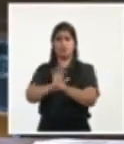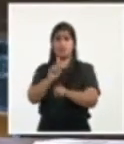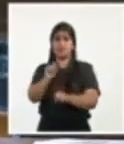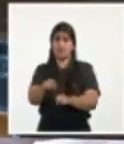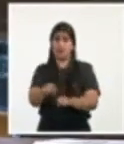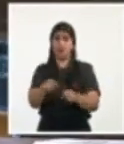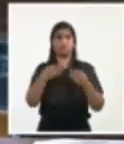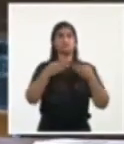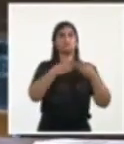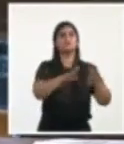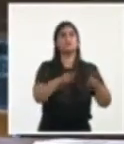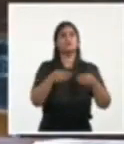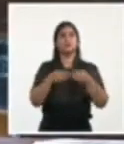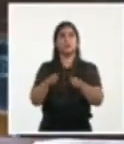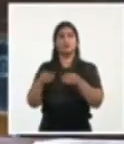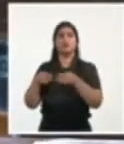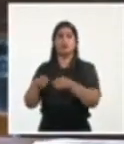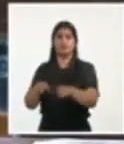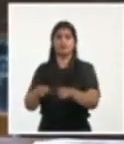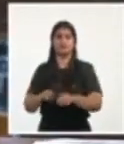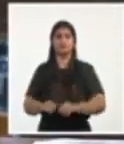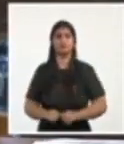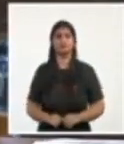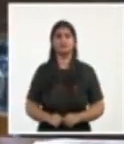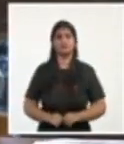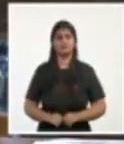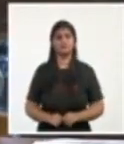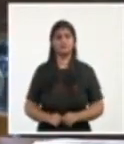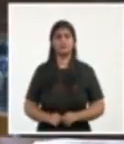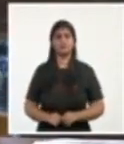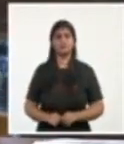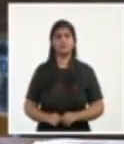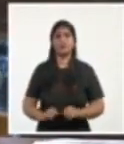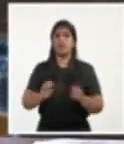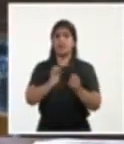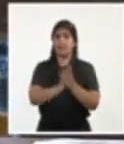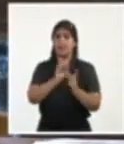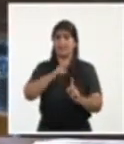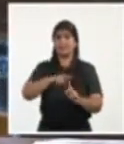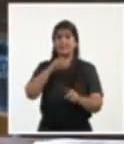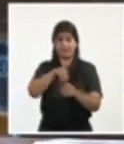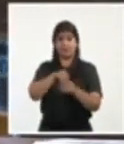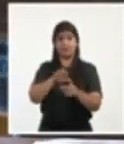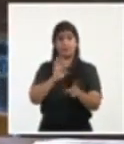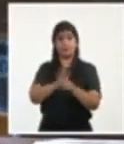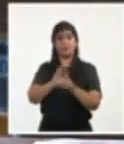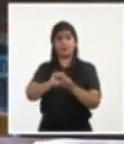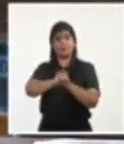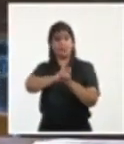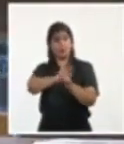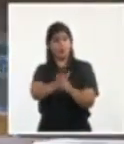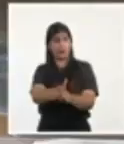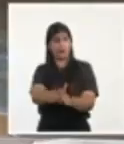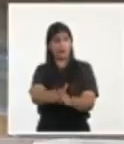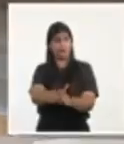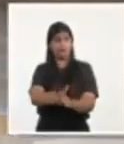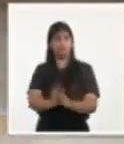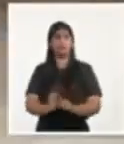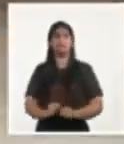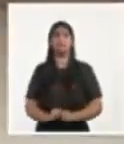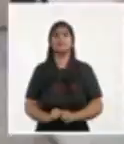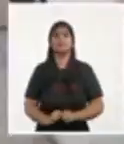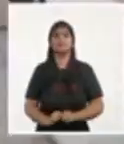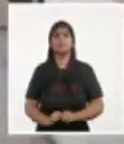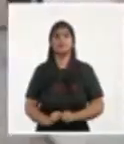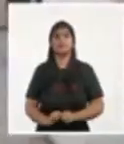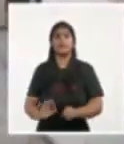aislamiento, centros que existían, es decir, Matanza, desde que comenzó la epidemia, más había hecho una gestión de la epidemia de manera adecuada, había